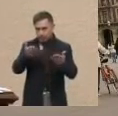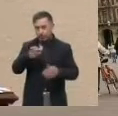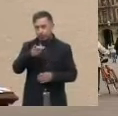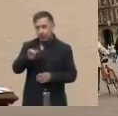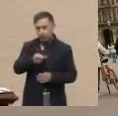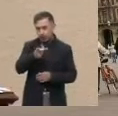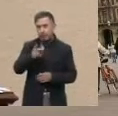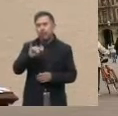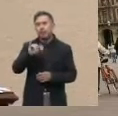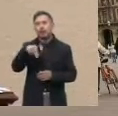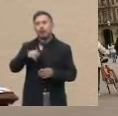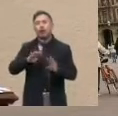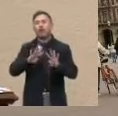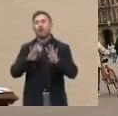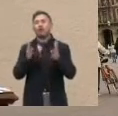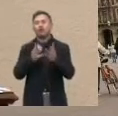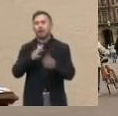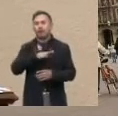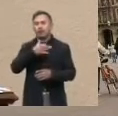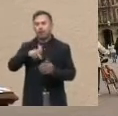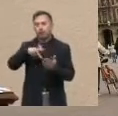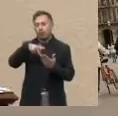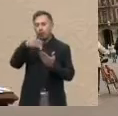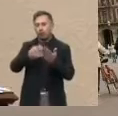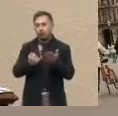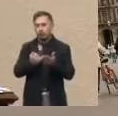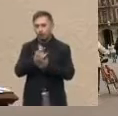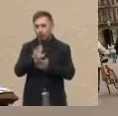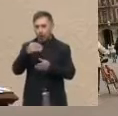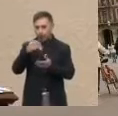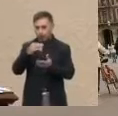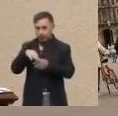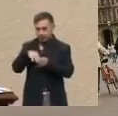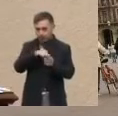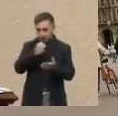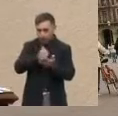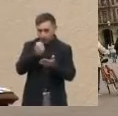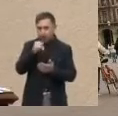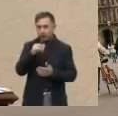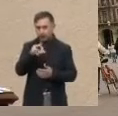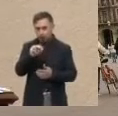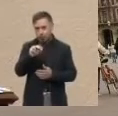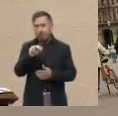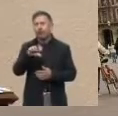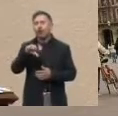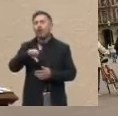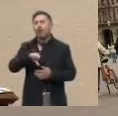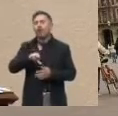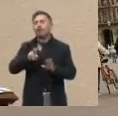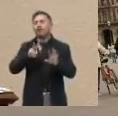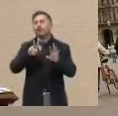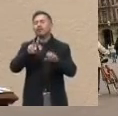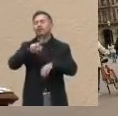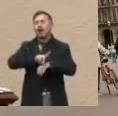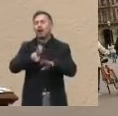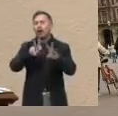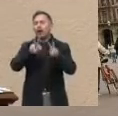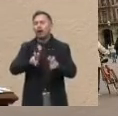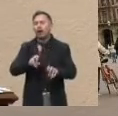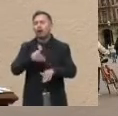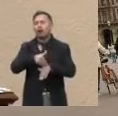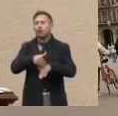aprueba en lo general el proyecto de resolución del Consejo General del Instituto Nacional Electoral, identificado en el orden del día como el